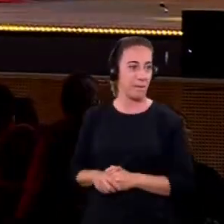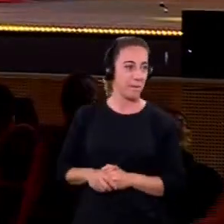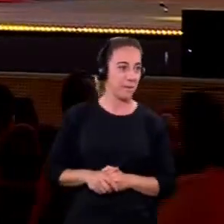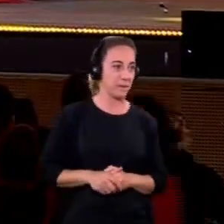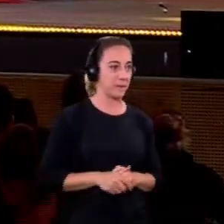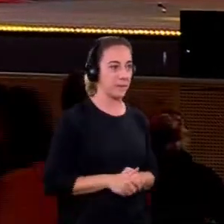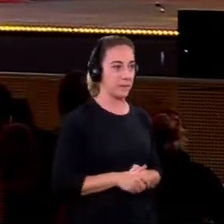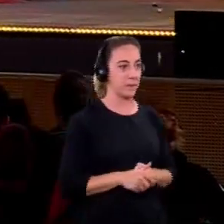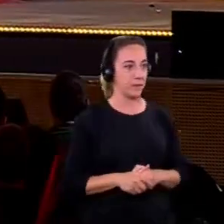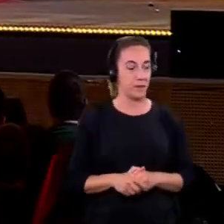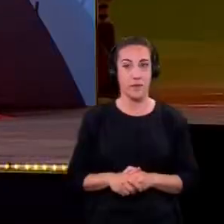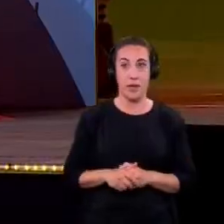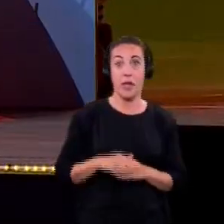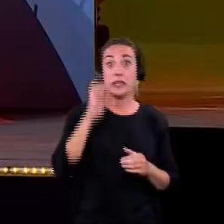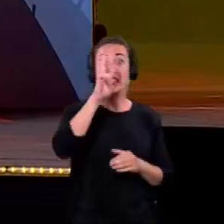Nos salieron 3 C.